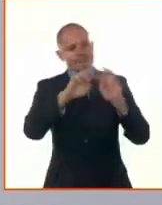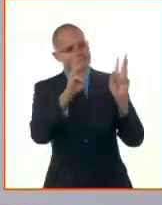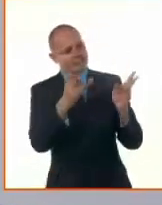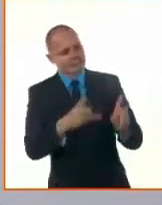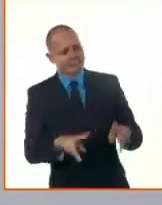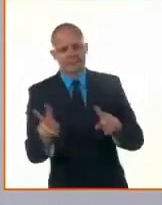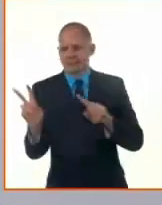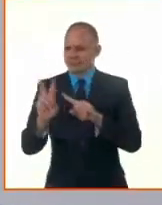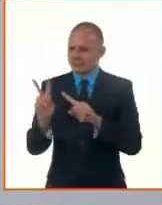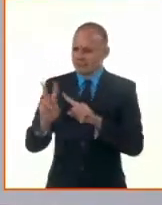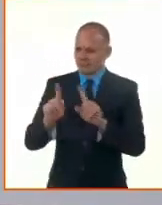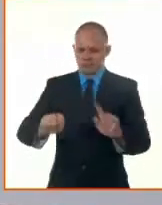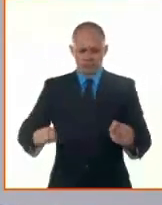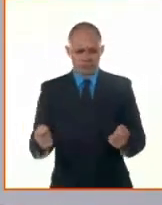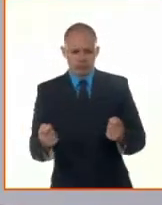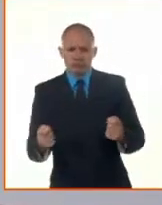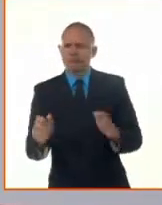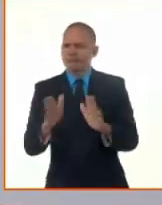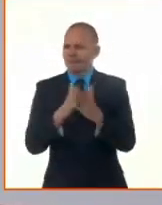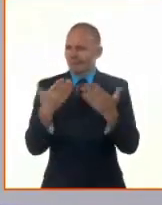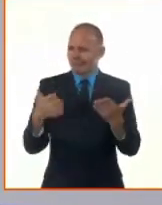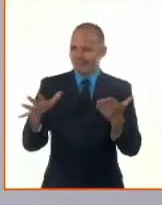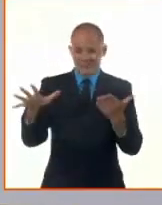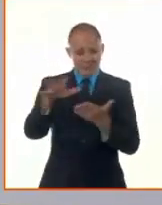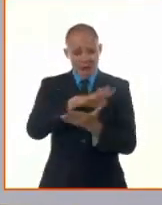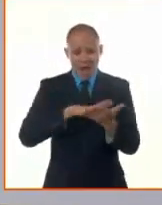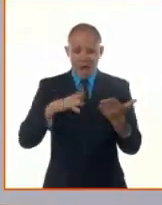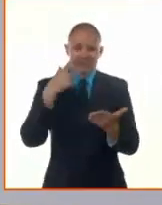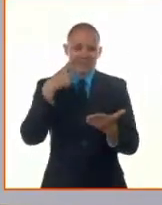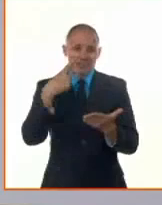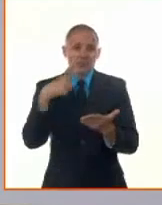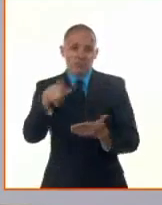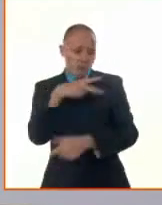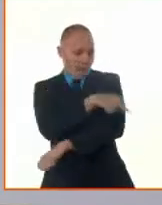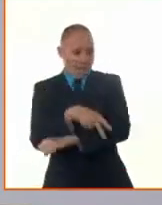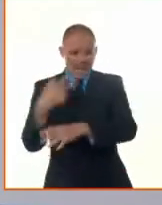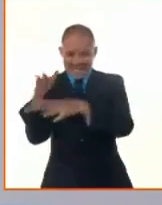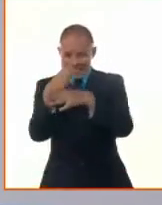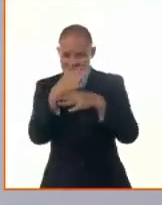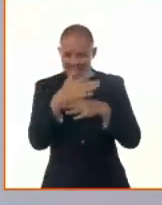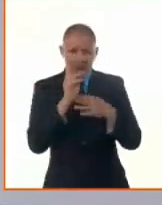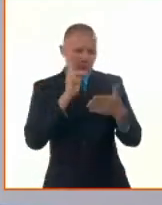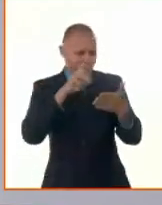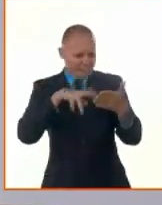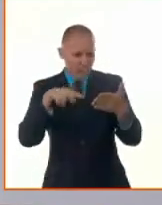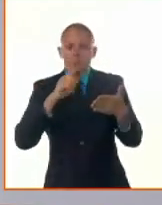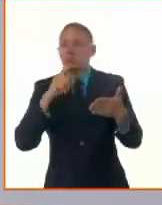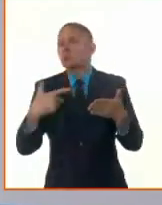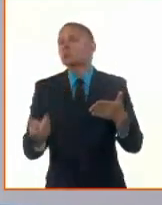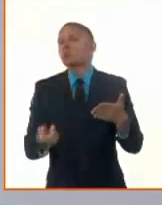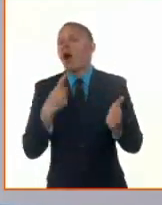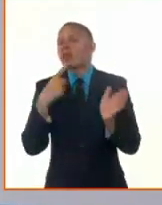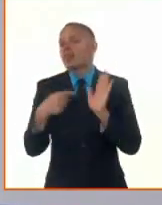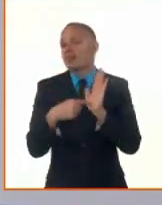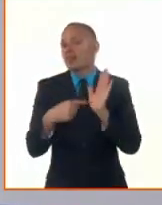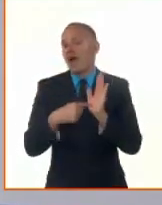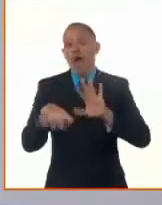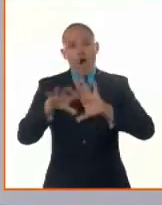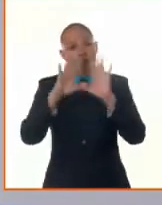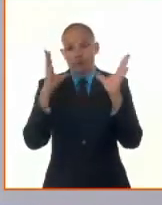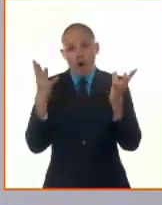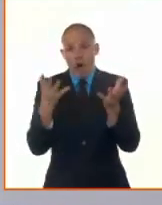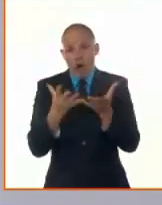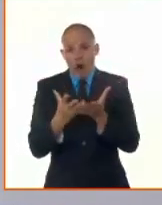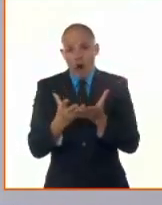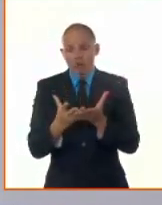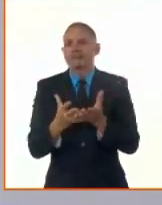televisivos digitales de todo el planeta de derecha de izquierda de centro de distintas orientaciones y verifique si también